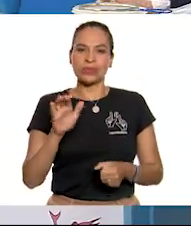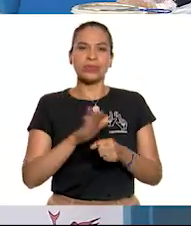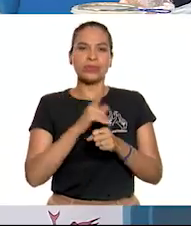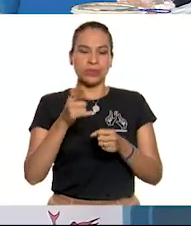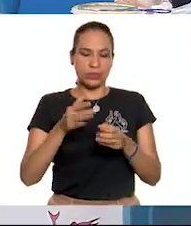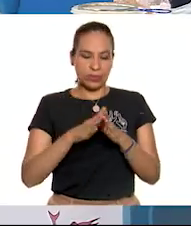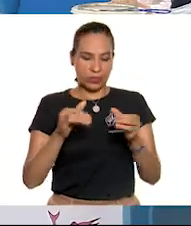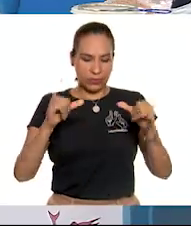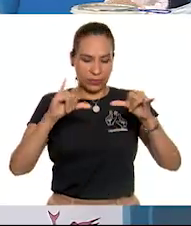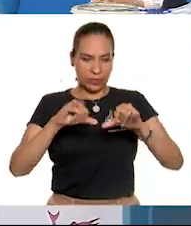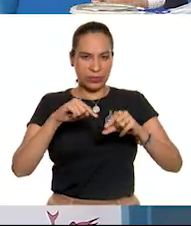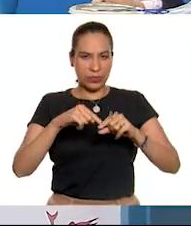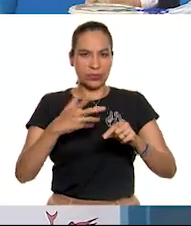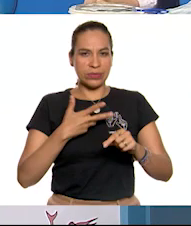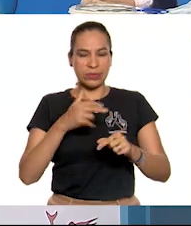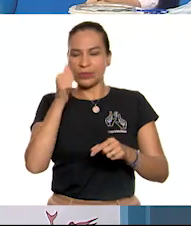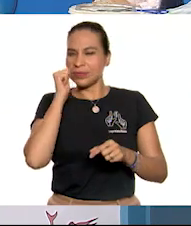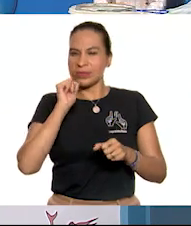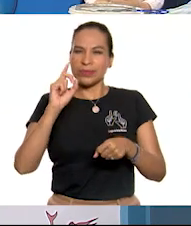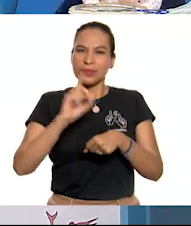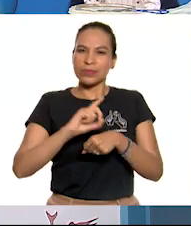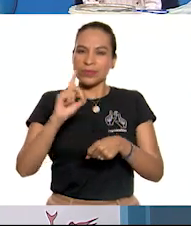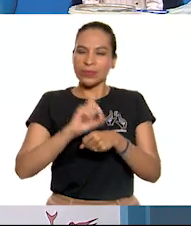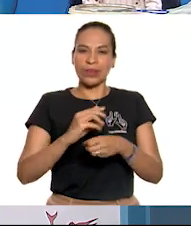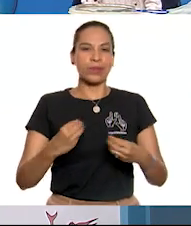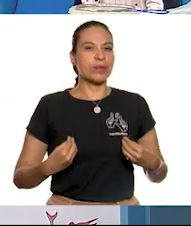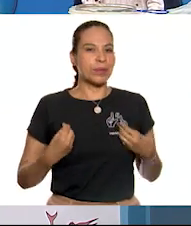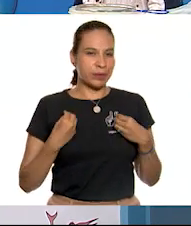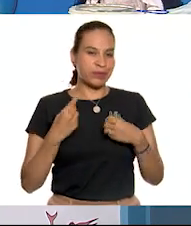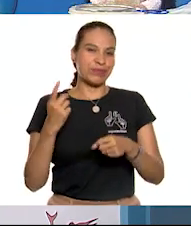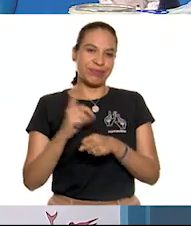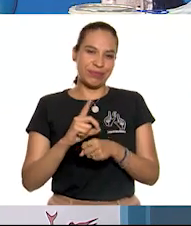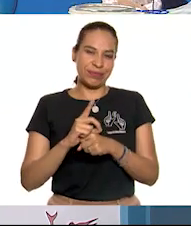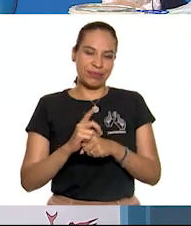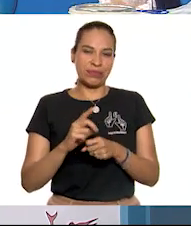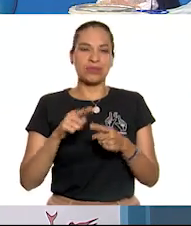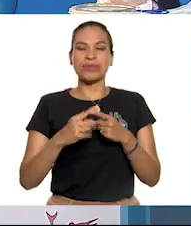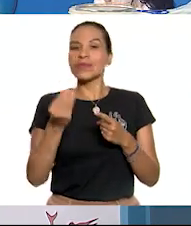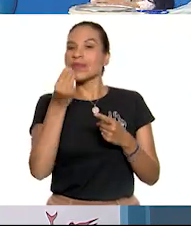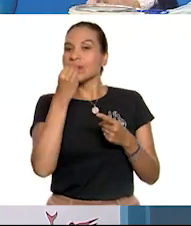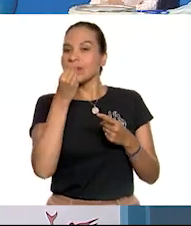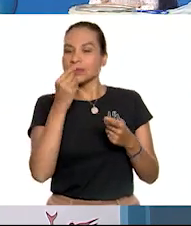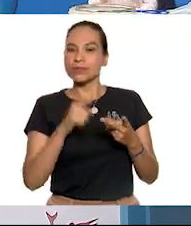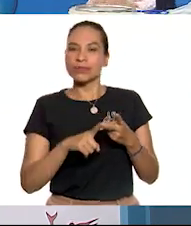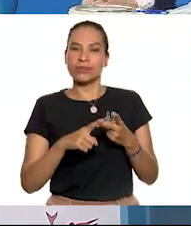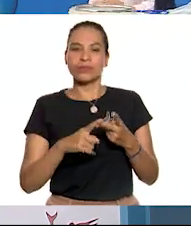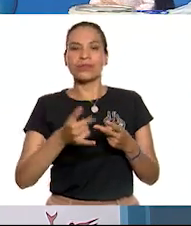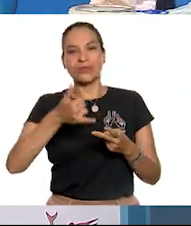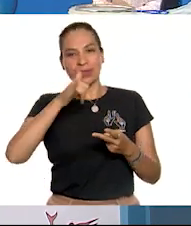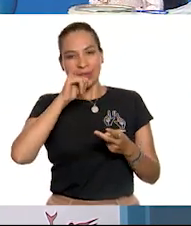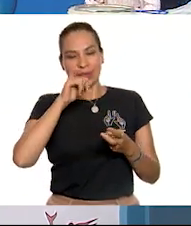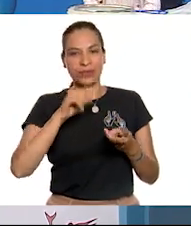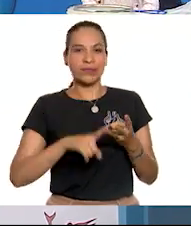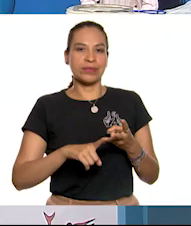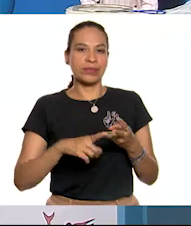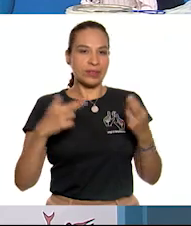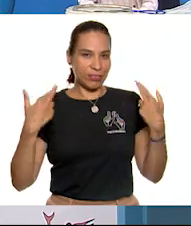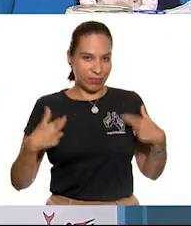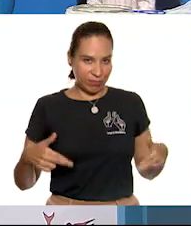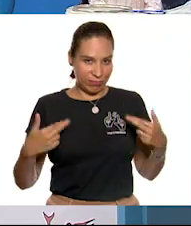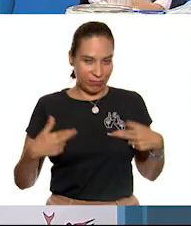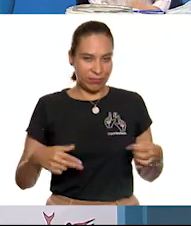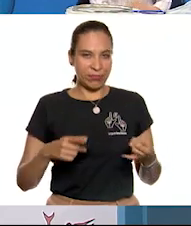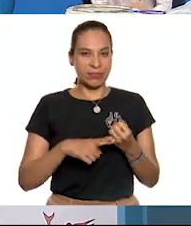las mezclas están presentes todos los días en nuestra vida diaria. En lo que comemos, en lo que bebemos, en la